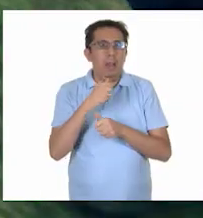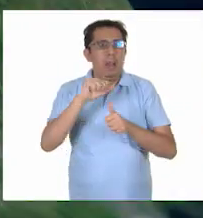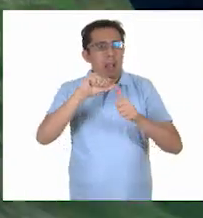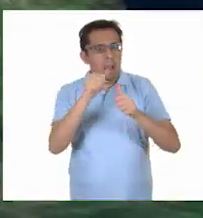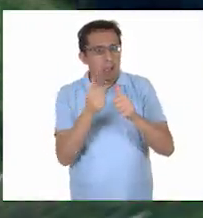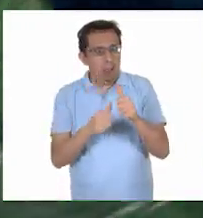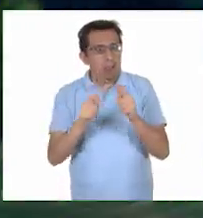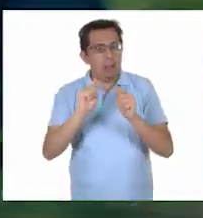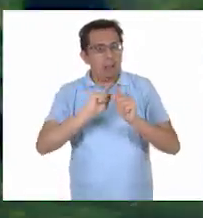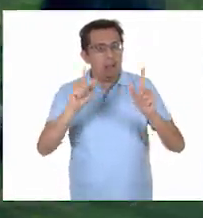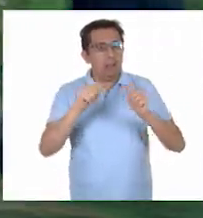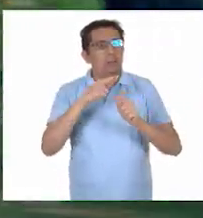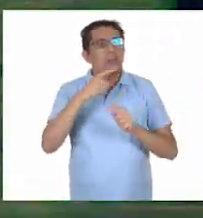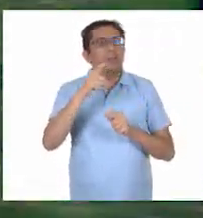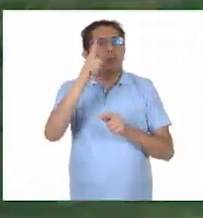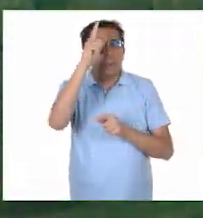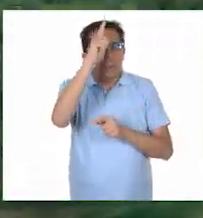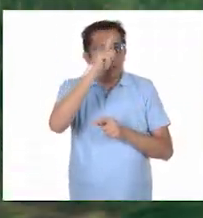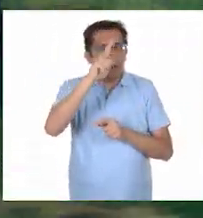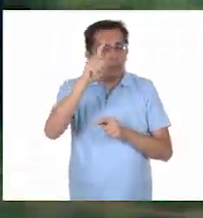su espíritu.